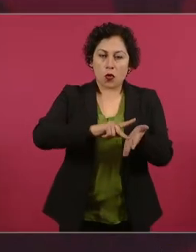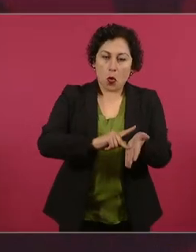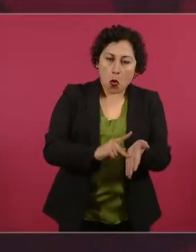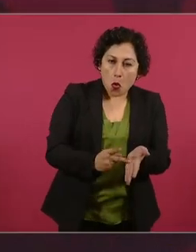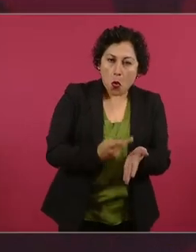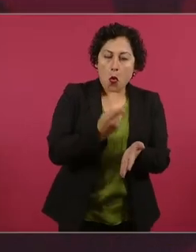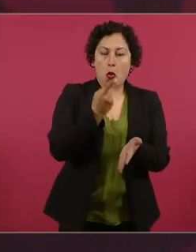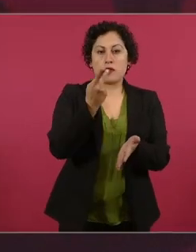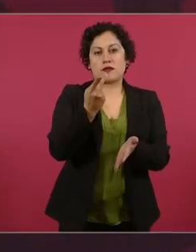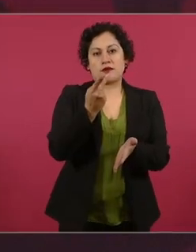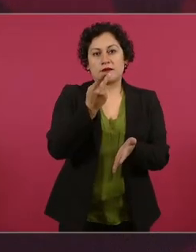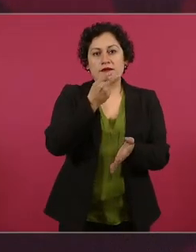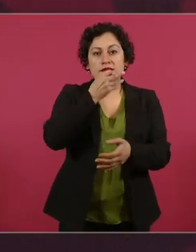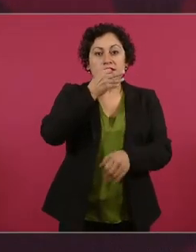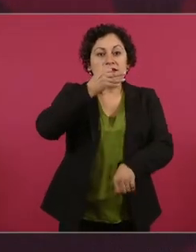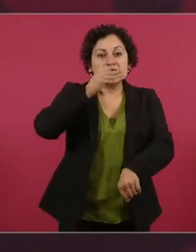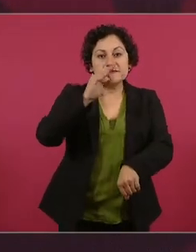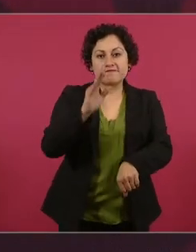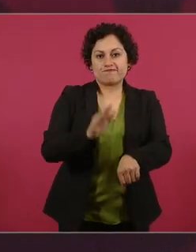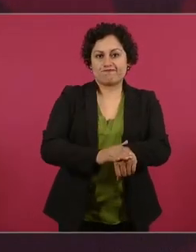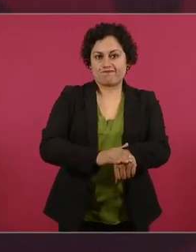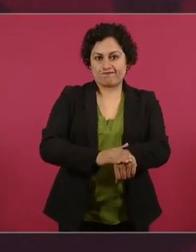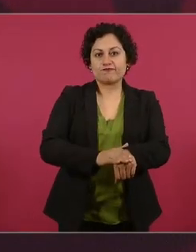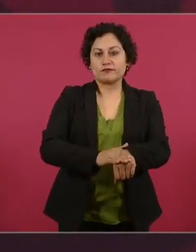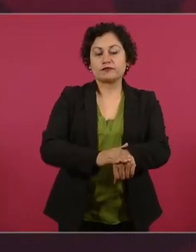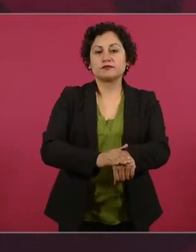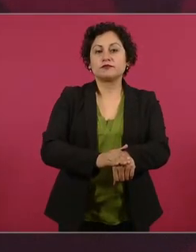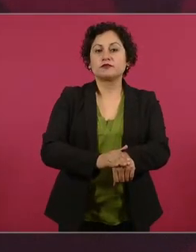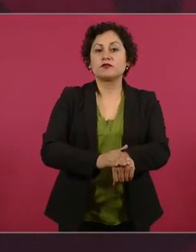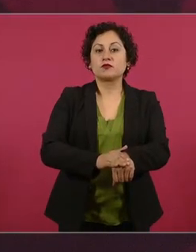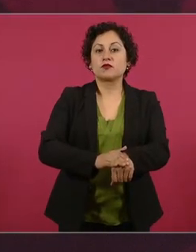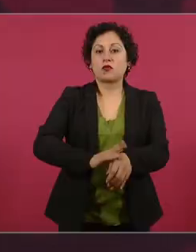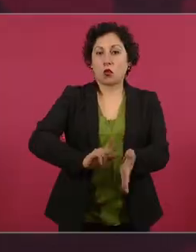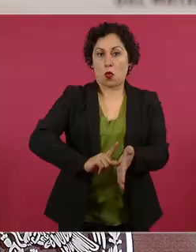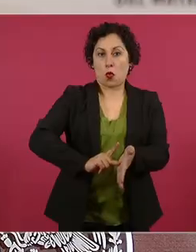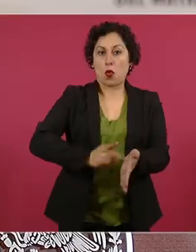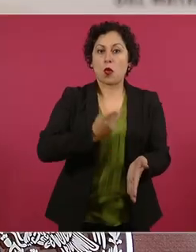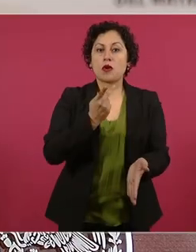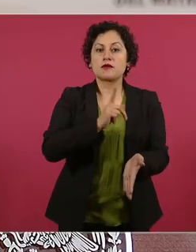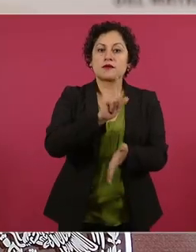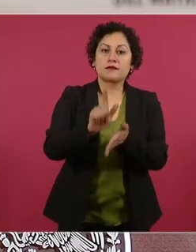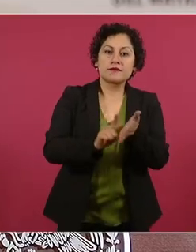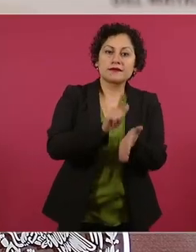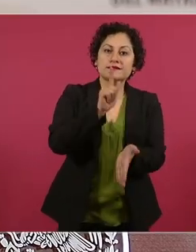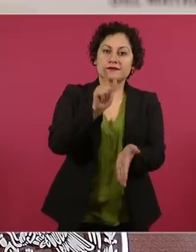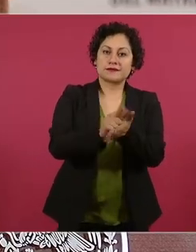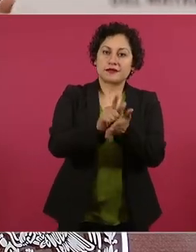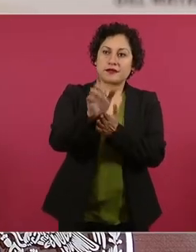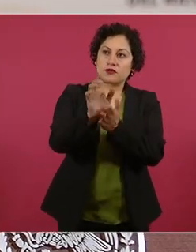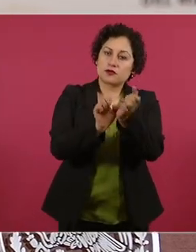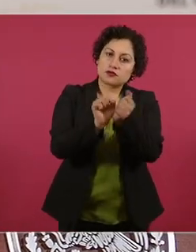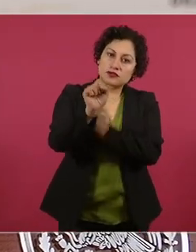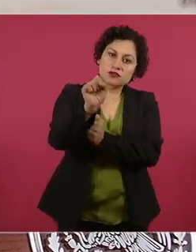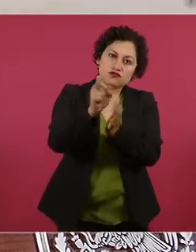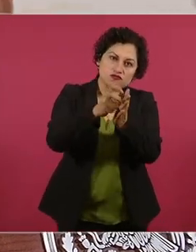a insistir ahora con una reforma constitucional para que